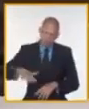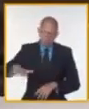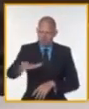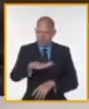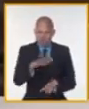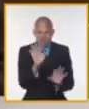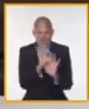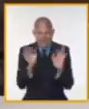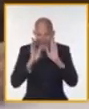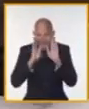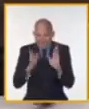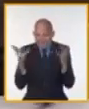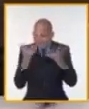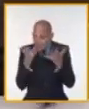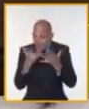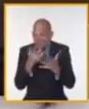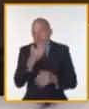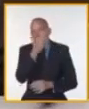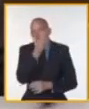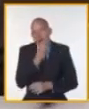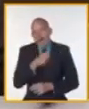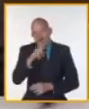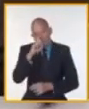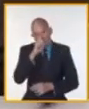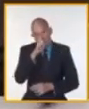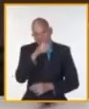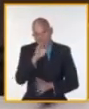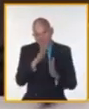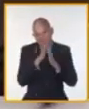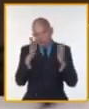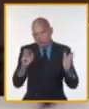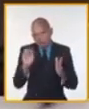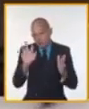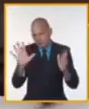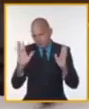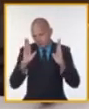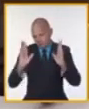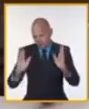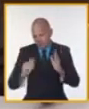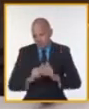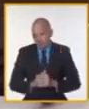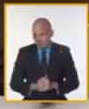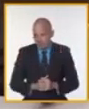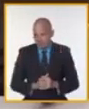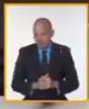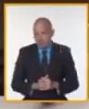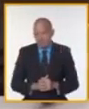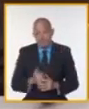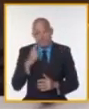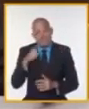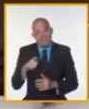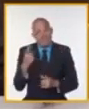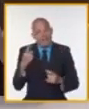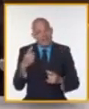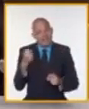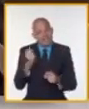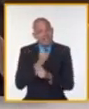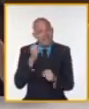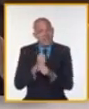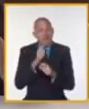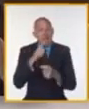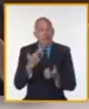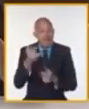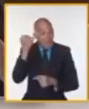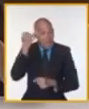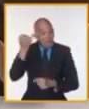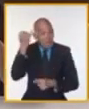etarios. Y por supuesto, cuando estamos hablando de todos estos asuntos, estamos hablando también del perfeccionamiento del trabajo político y lógico que empieza